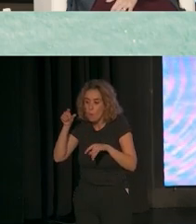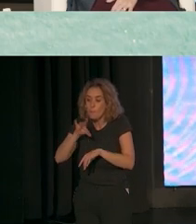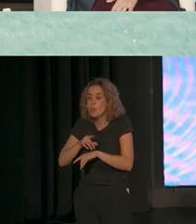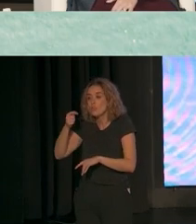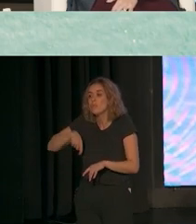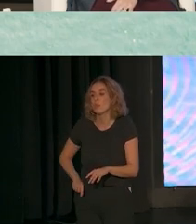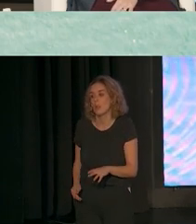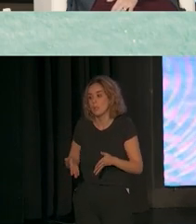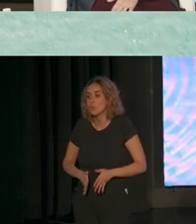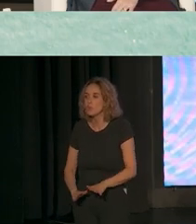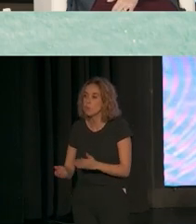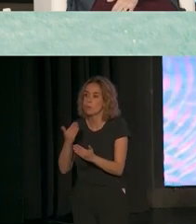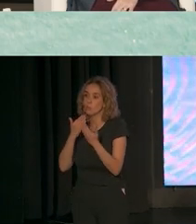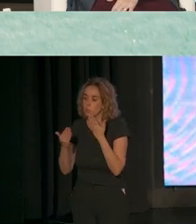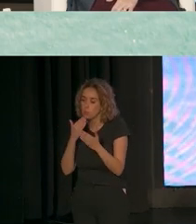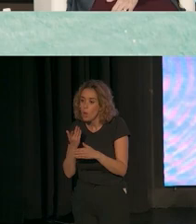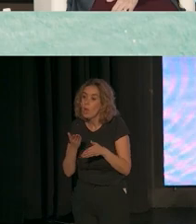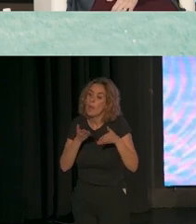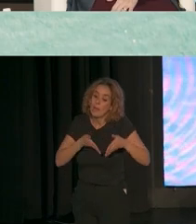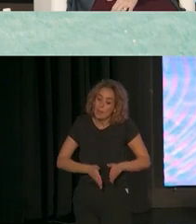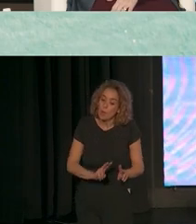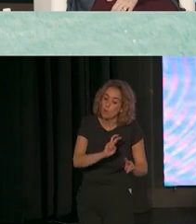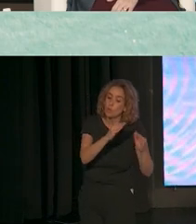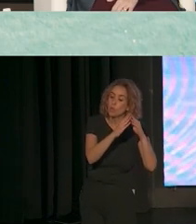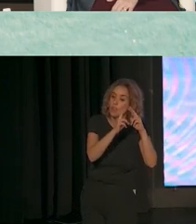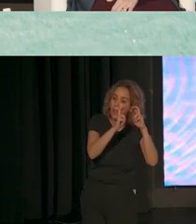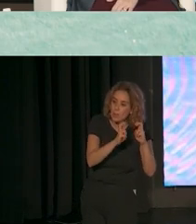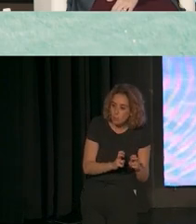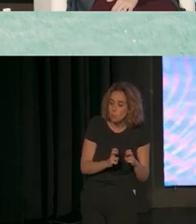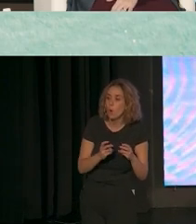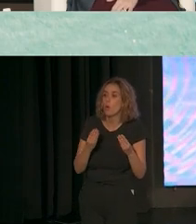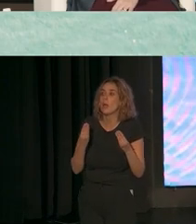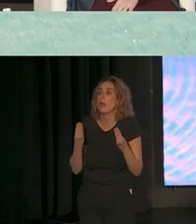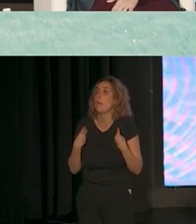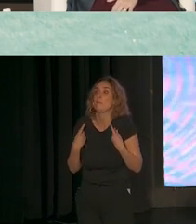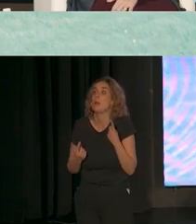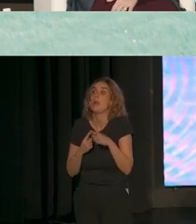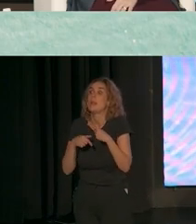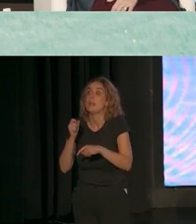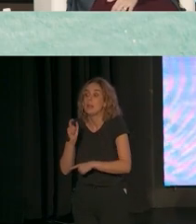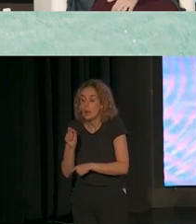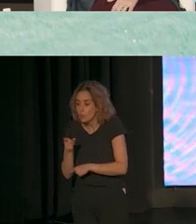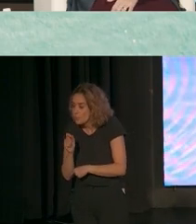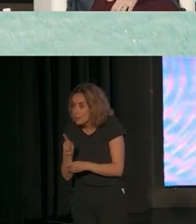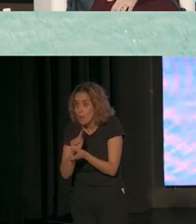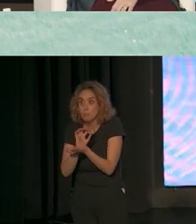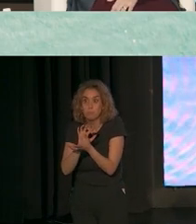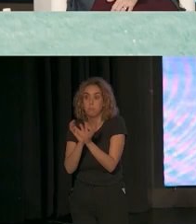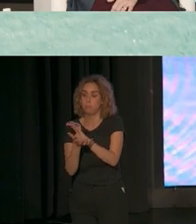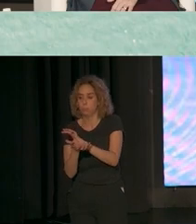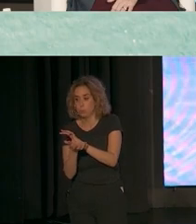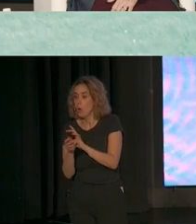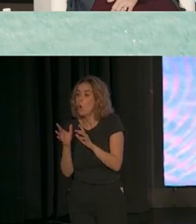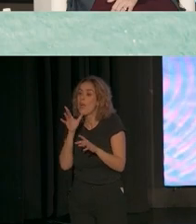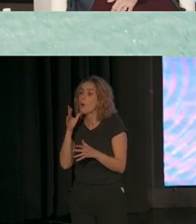hijos, y que han tenido que dejar a los otros niños en casa o que la rutina de la familia se ha visto perturbada o que todo gira en torno a las